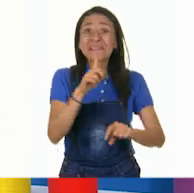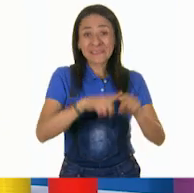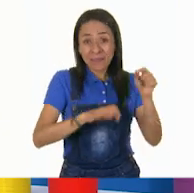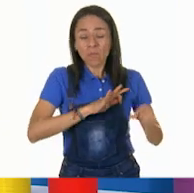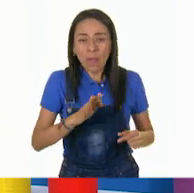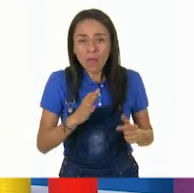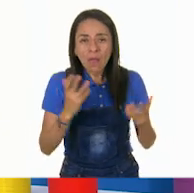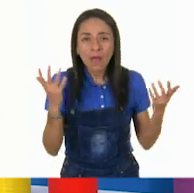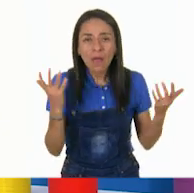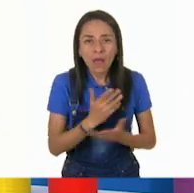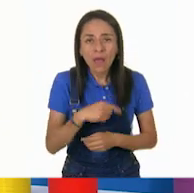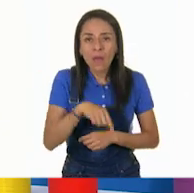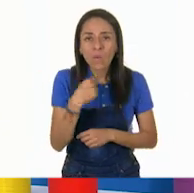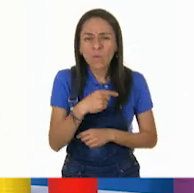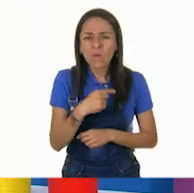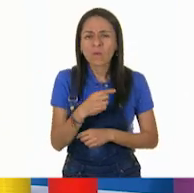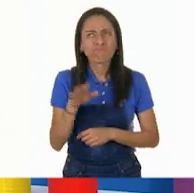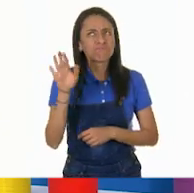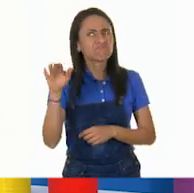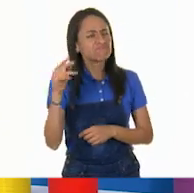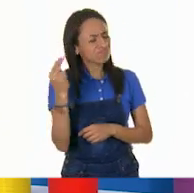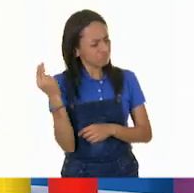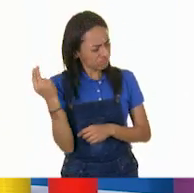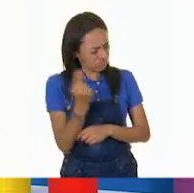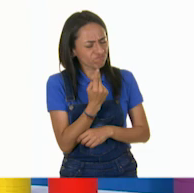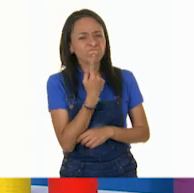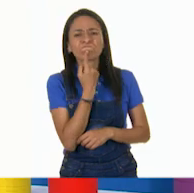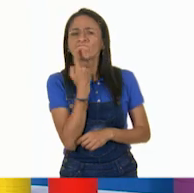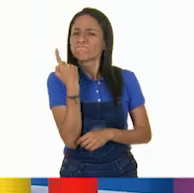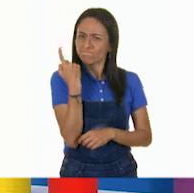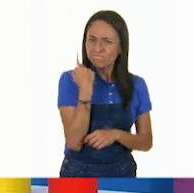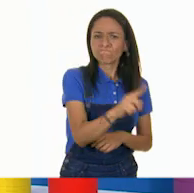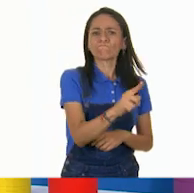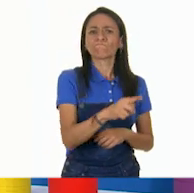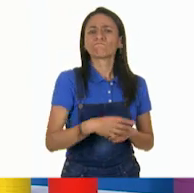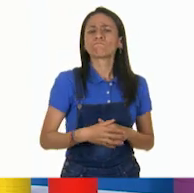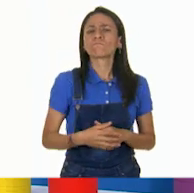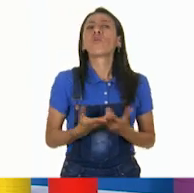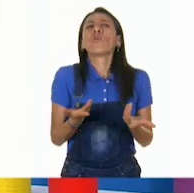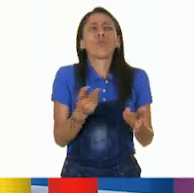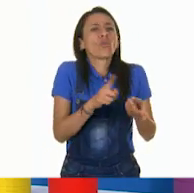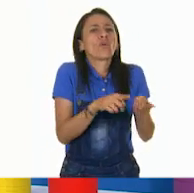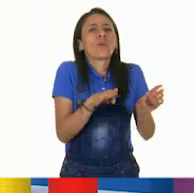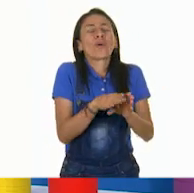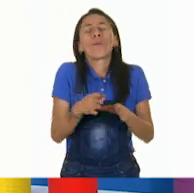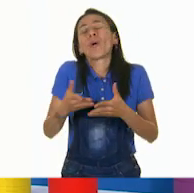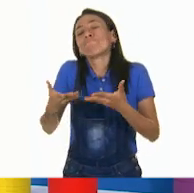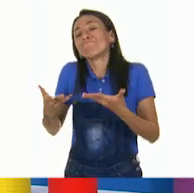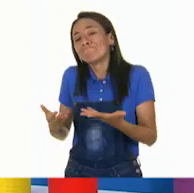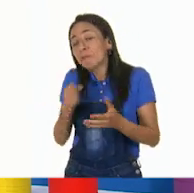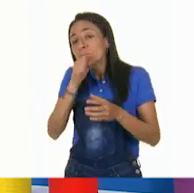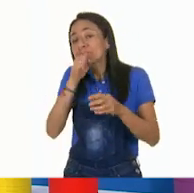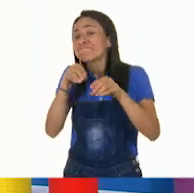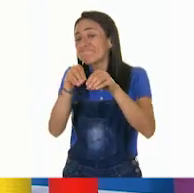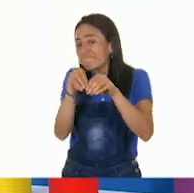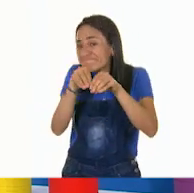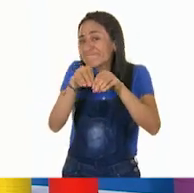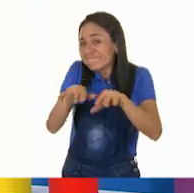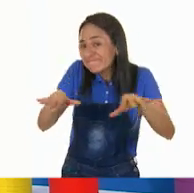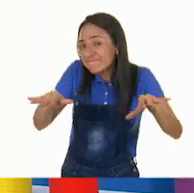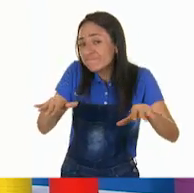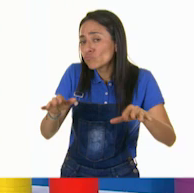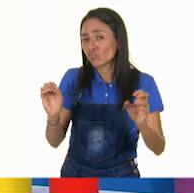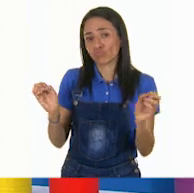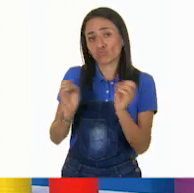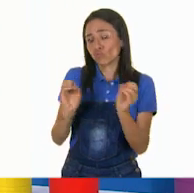necesitamos quejarnos el asunto es que el anuncio nunca dice que elimina el